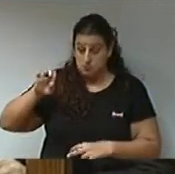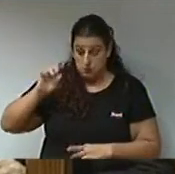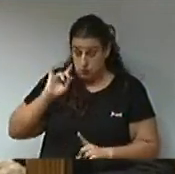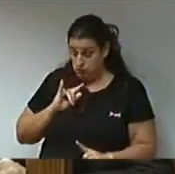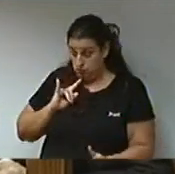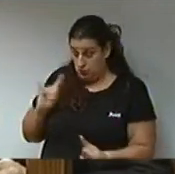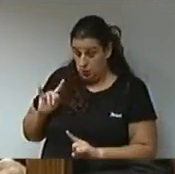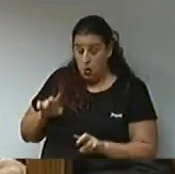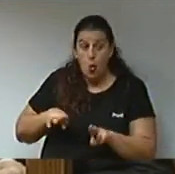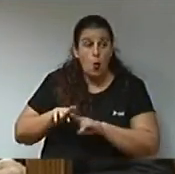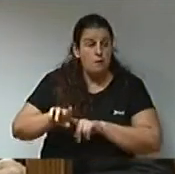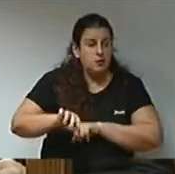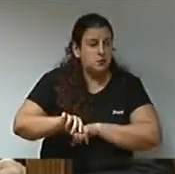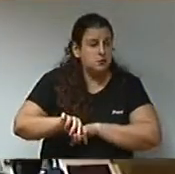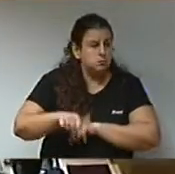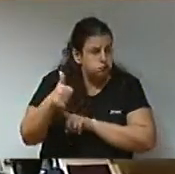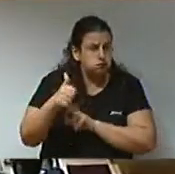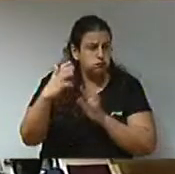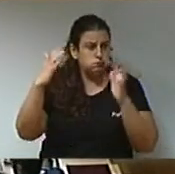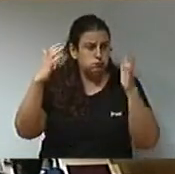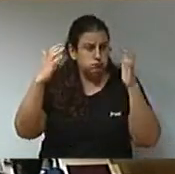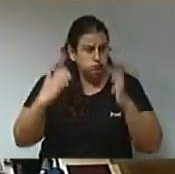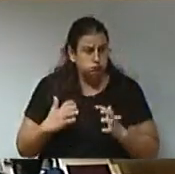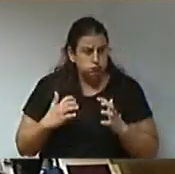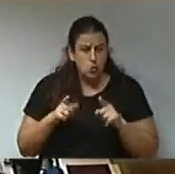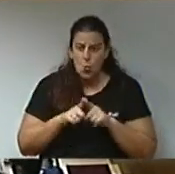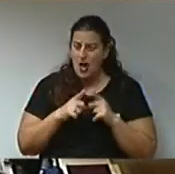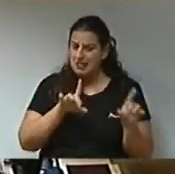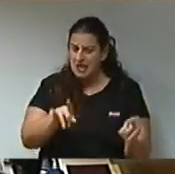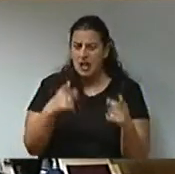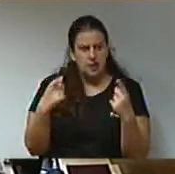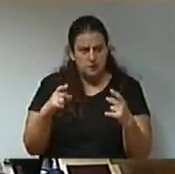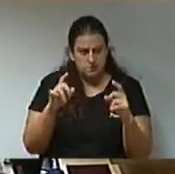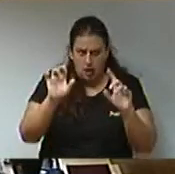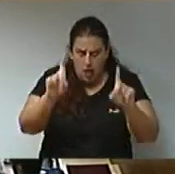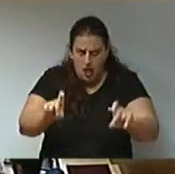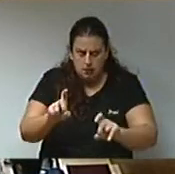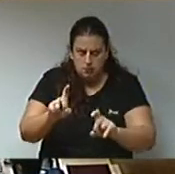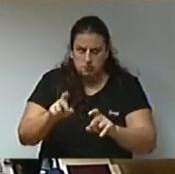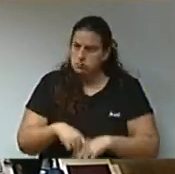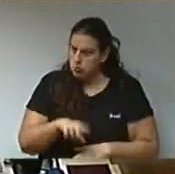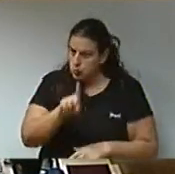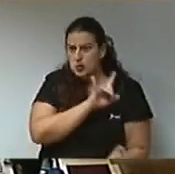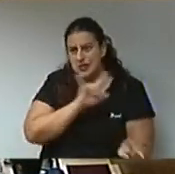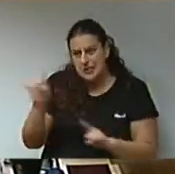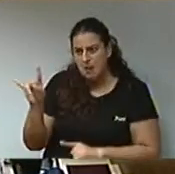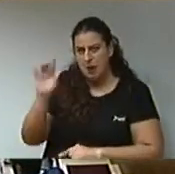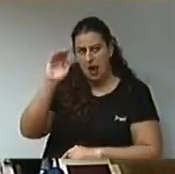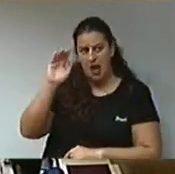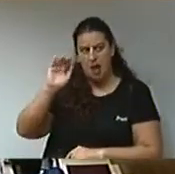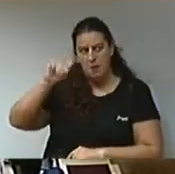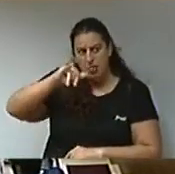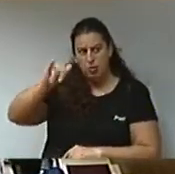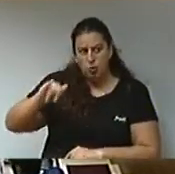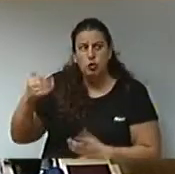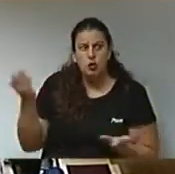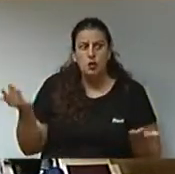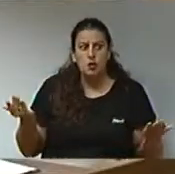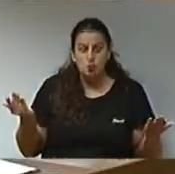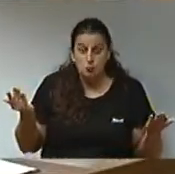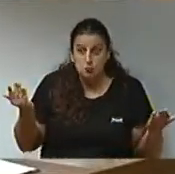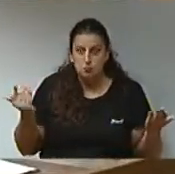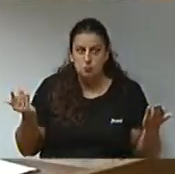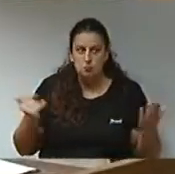de impuestos ambiciosa y como necesita esta tierra. Le invito a hacerlo. Usted dice, mire,